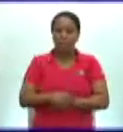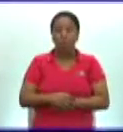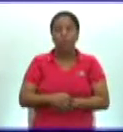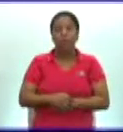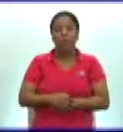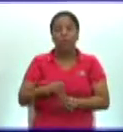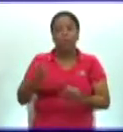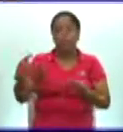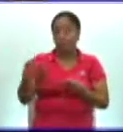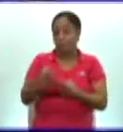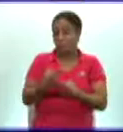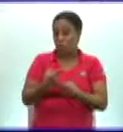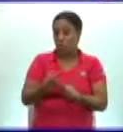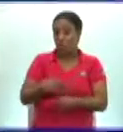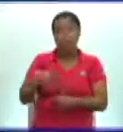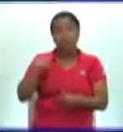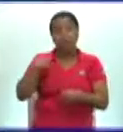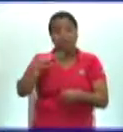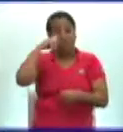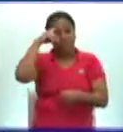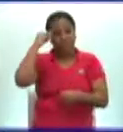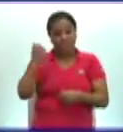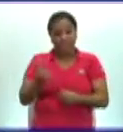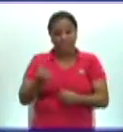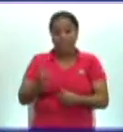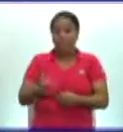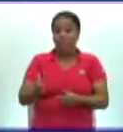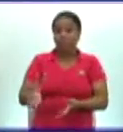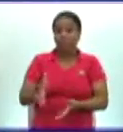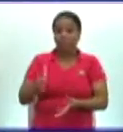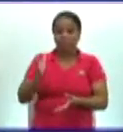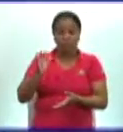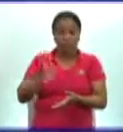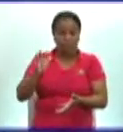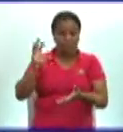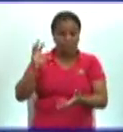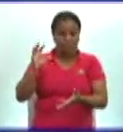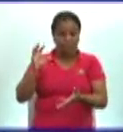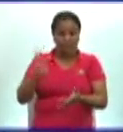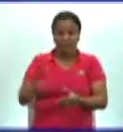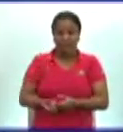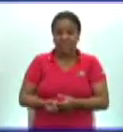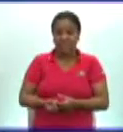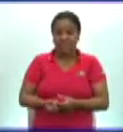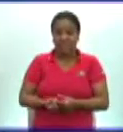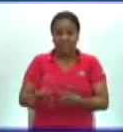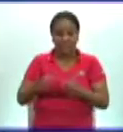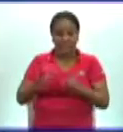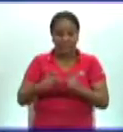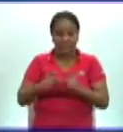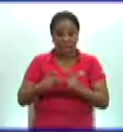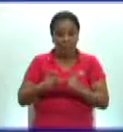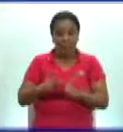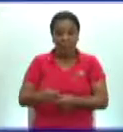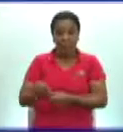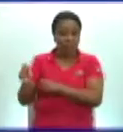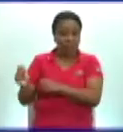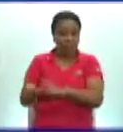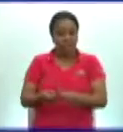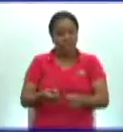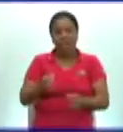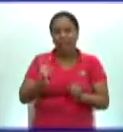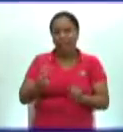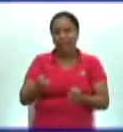la masa del palo y duplicamos la masa de la pelota, esta recibirá la misma fuerza al momento de ser